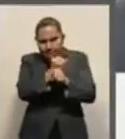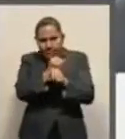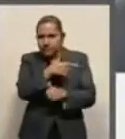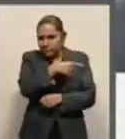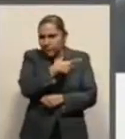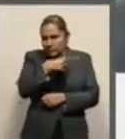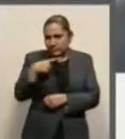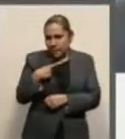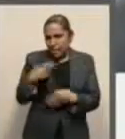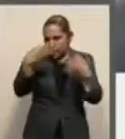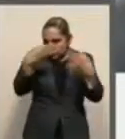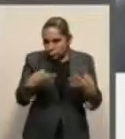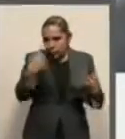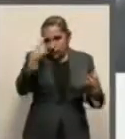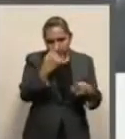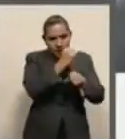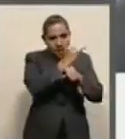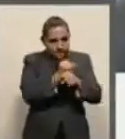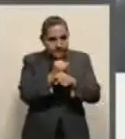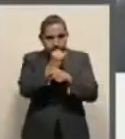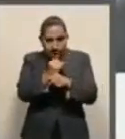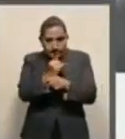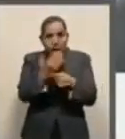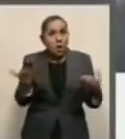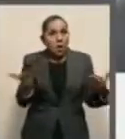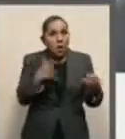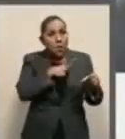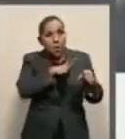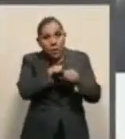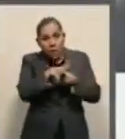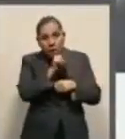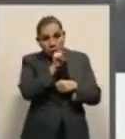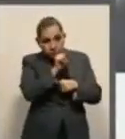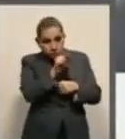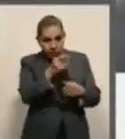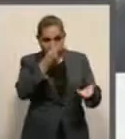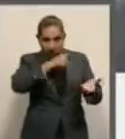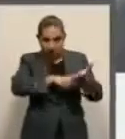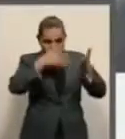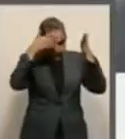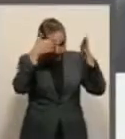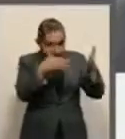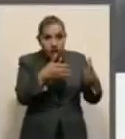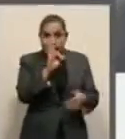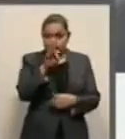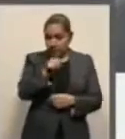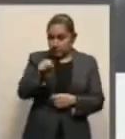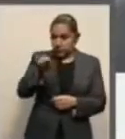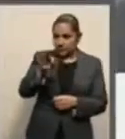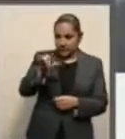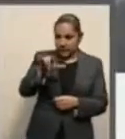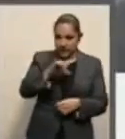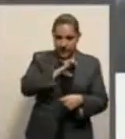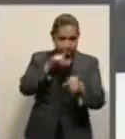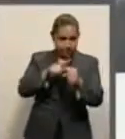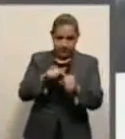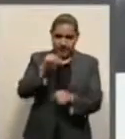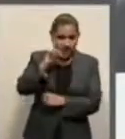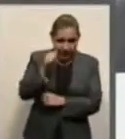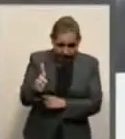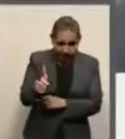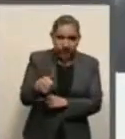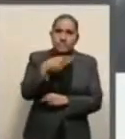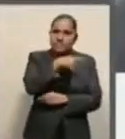investigación y persecución cuando no se trate de las fiscalías especializadas el tema de la coordinación de métodos